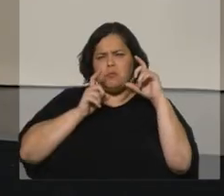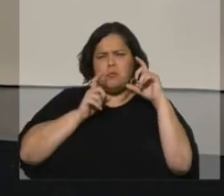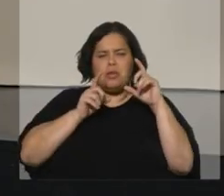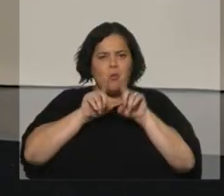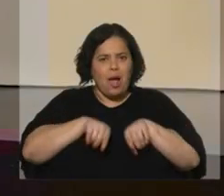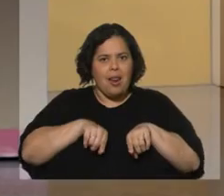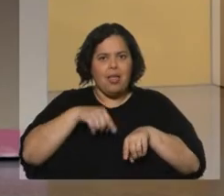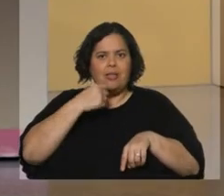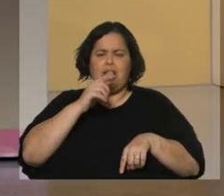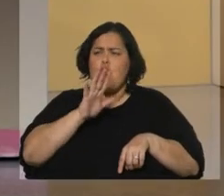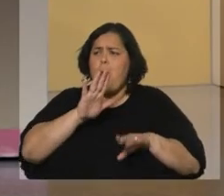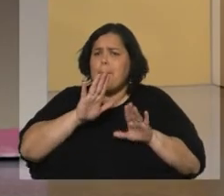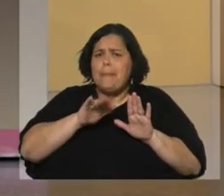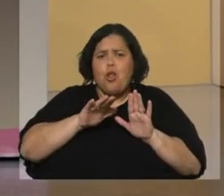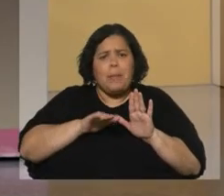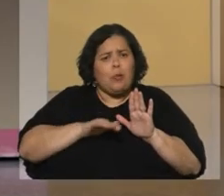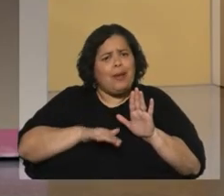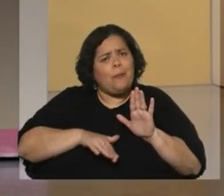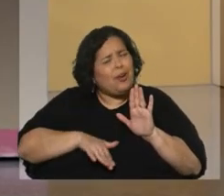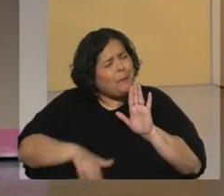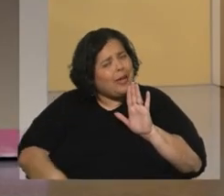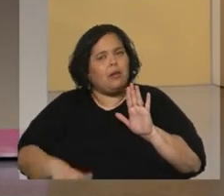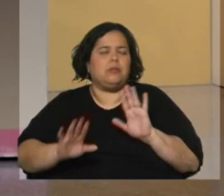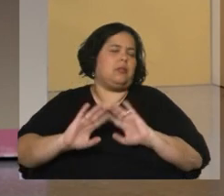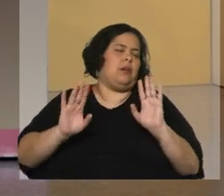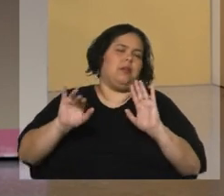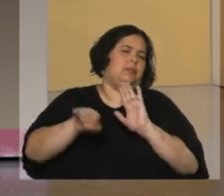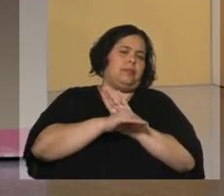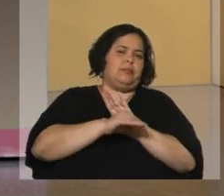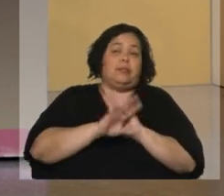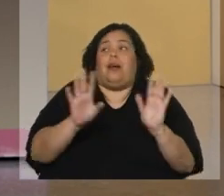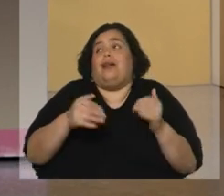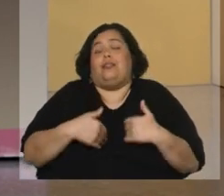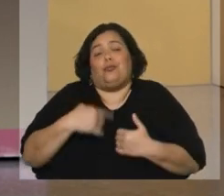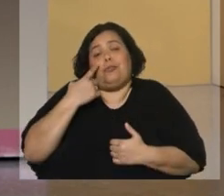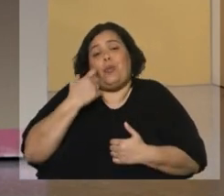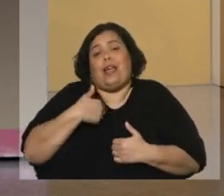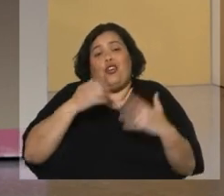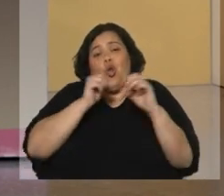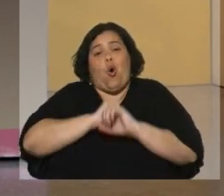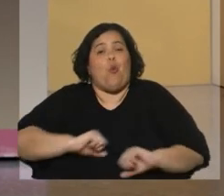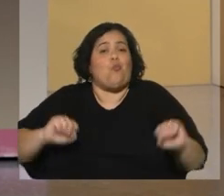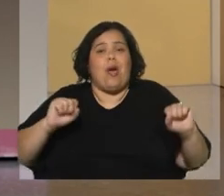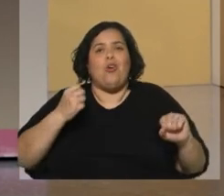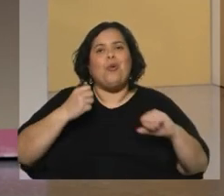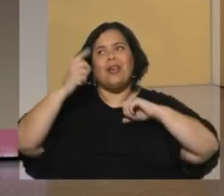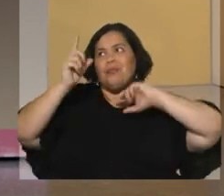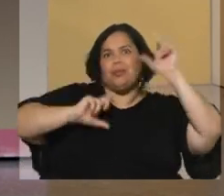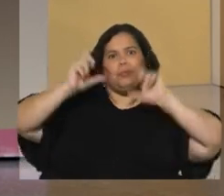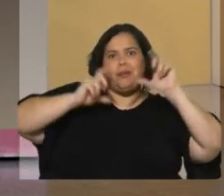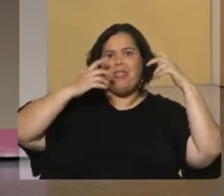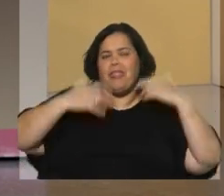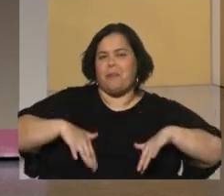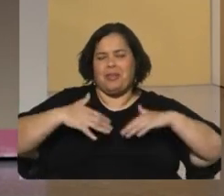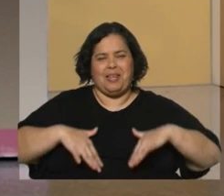entonces decía No no es mucho menos Germán es mucho menos es mucho menos hasta que entra dije Bueno no puedo hacer esto no porque la gestualidad